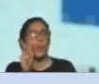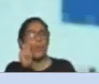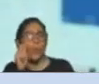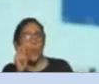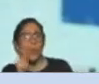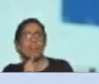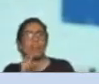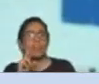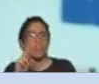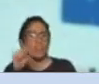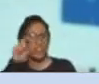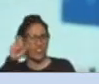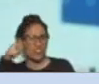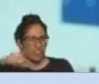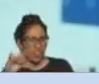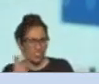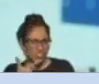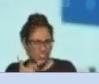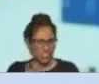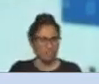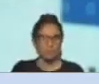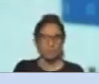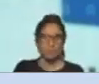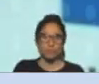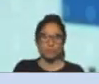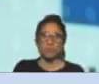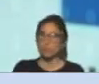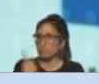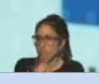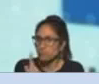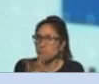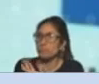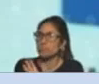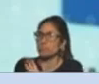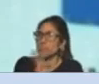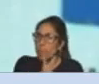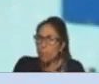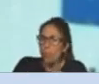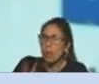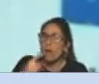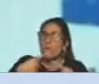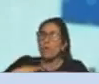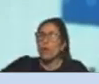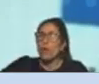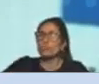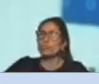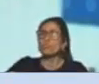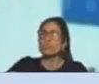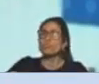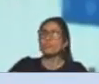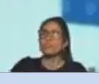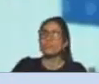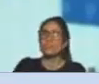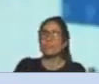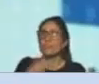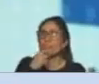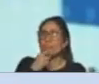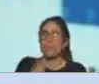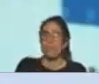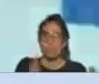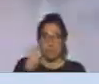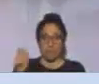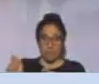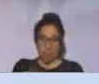década los y las argentinas y todo el mundo buscamos cosas y nos hace estadísticas sobre los que buscamos? Vamos a ver la primera